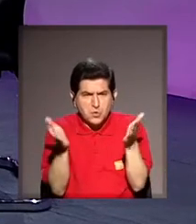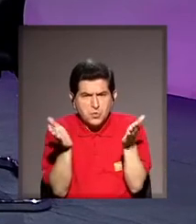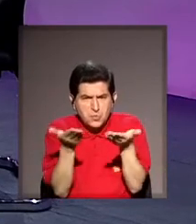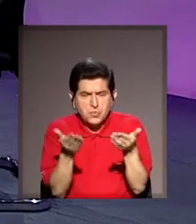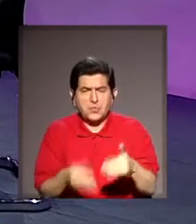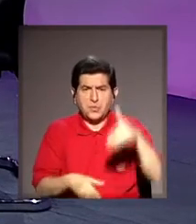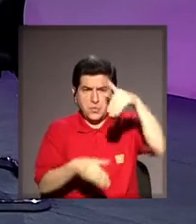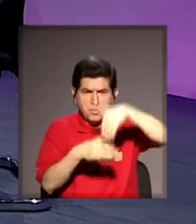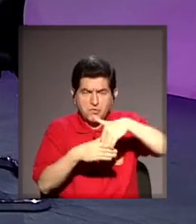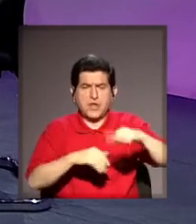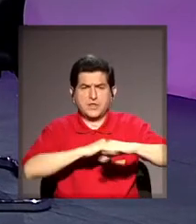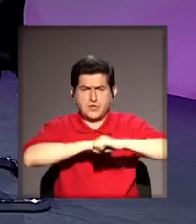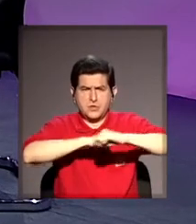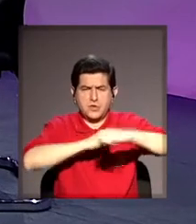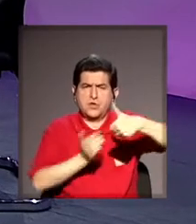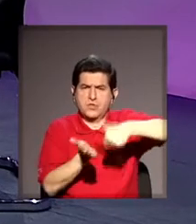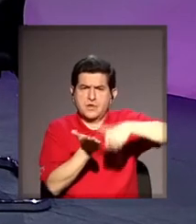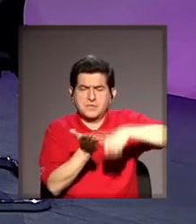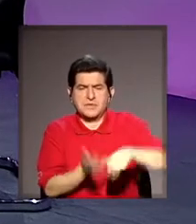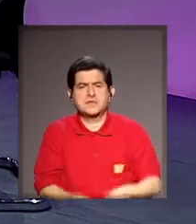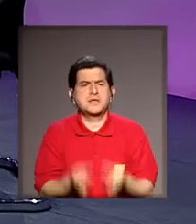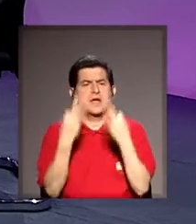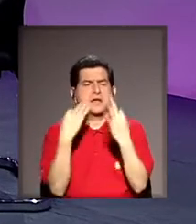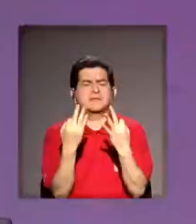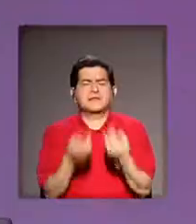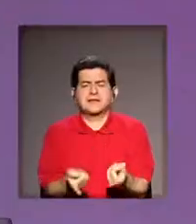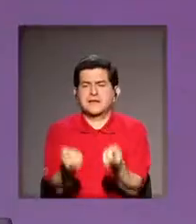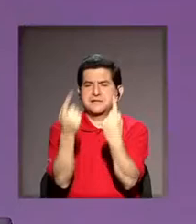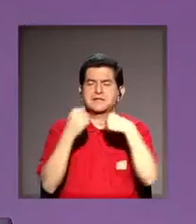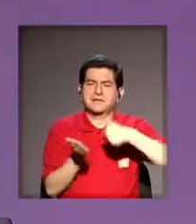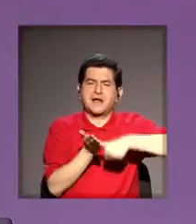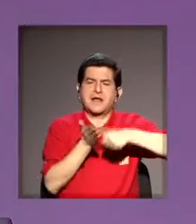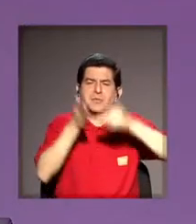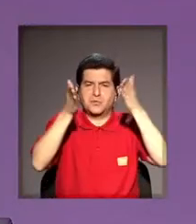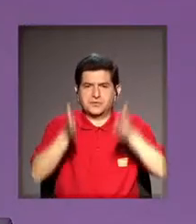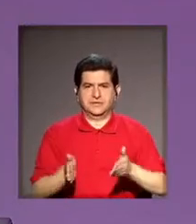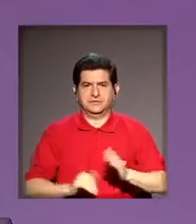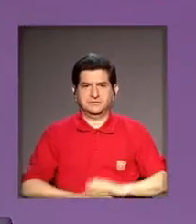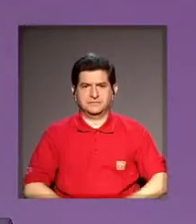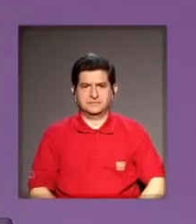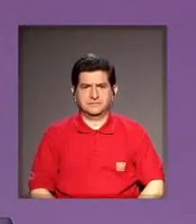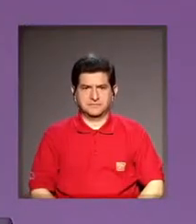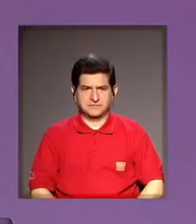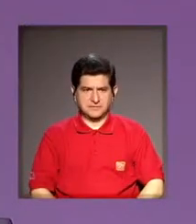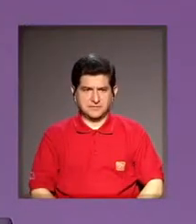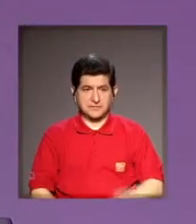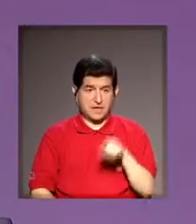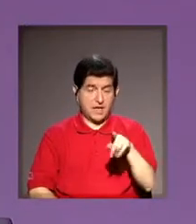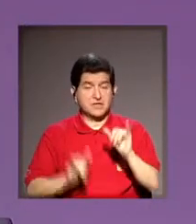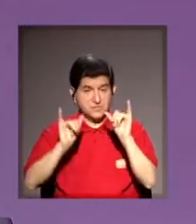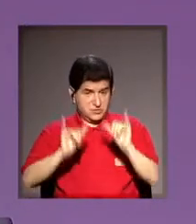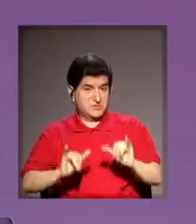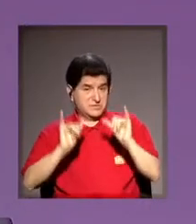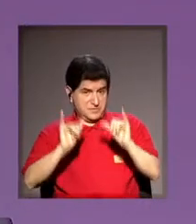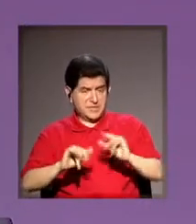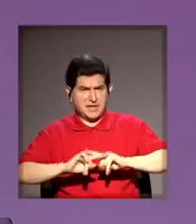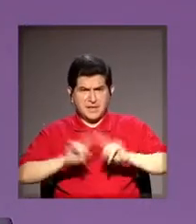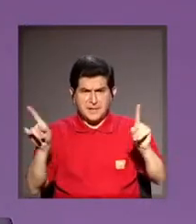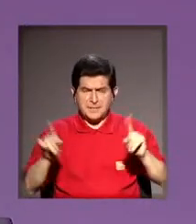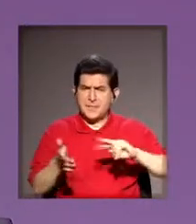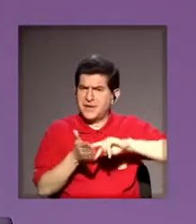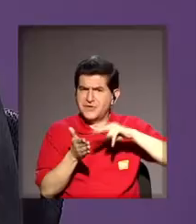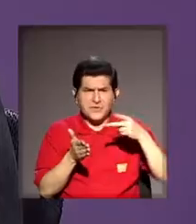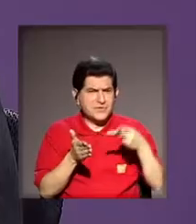dentro de la campaña electoral con miras a atraer votantes eso está allí todavía pero eso no quita